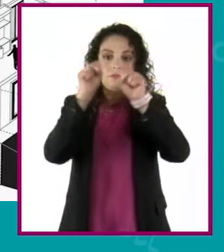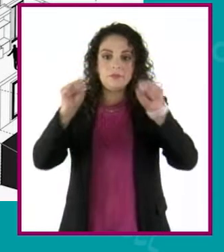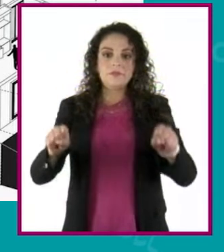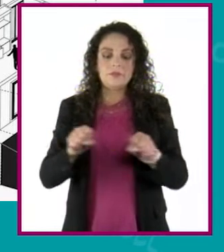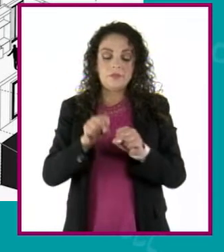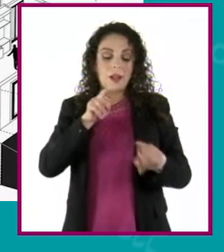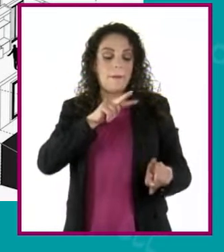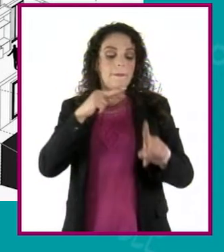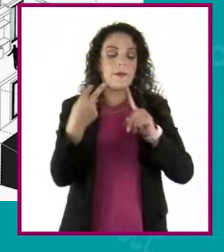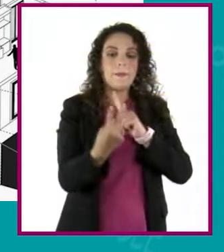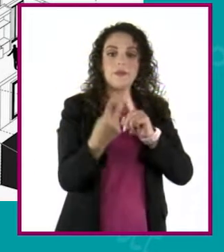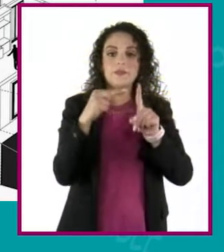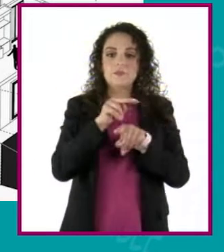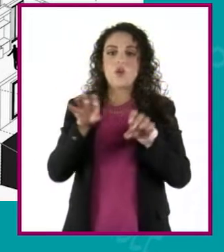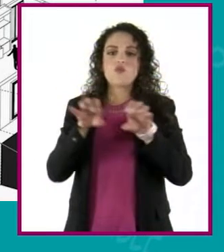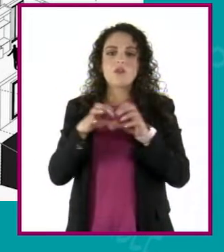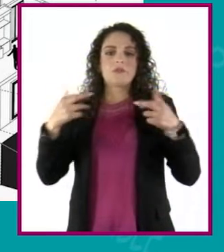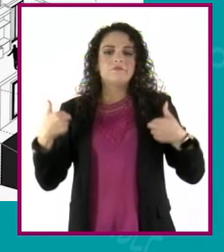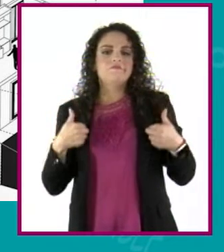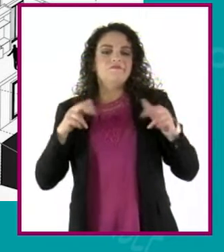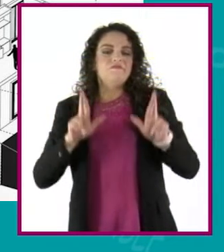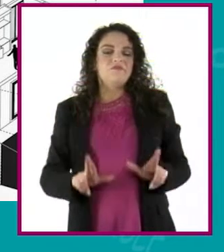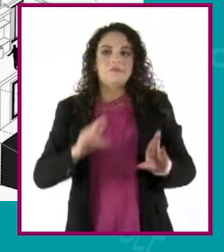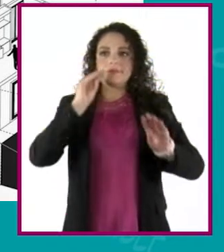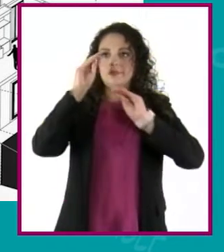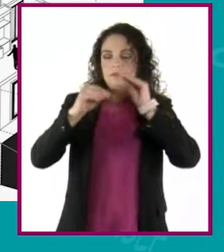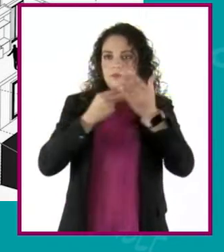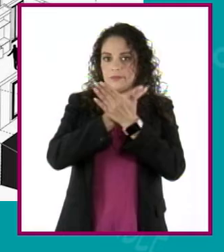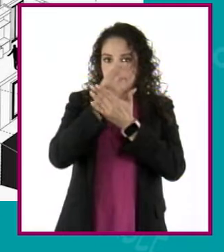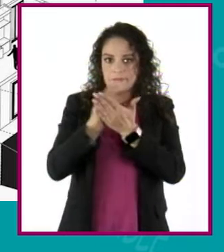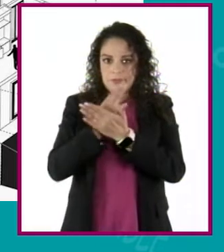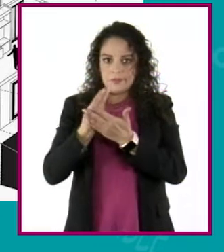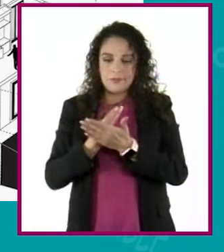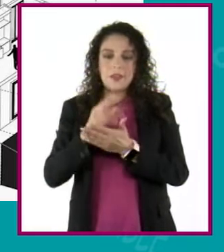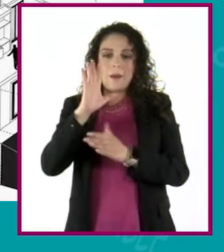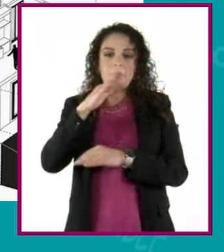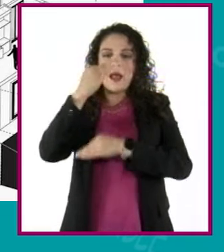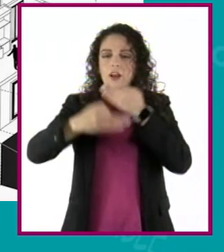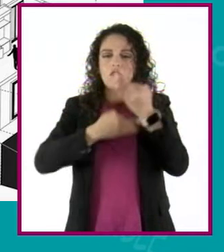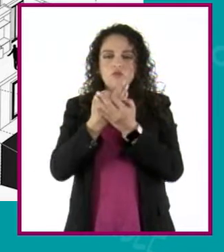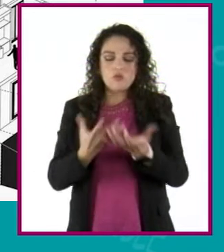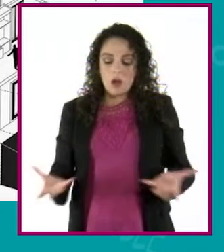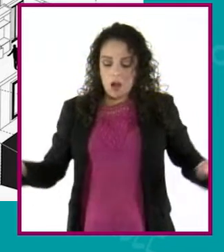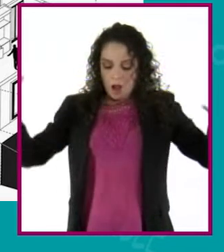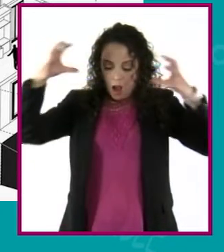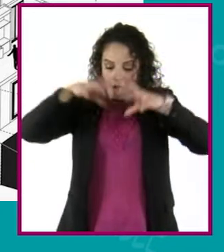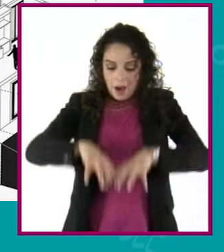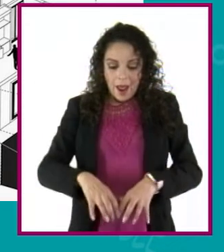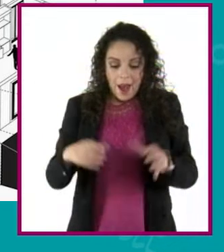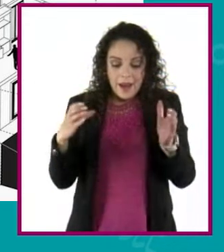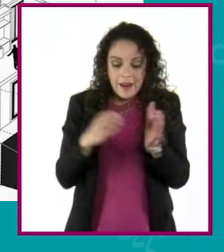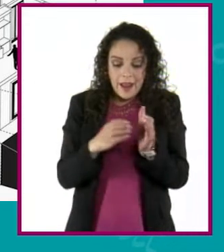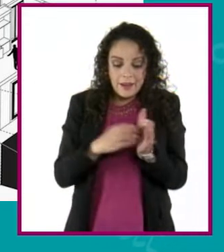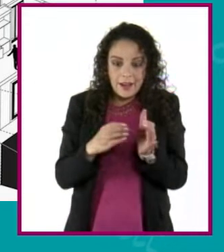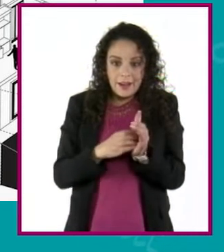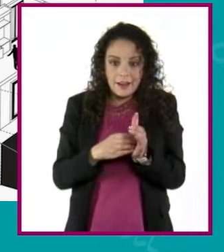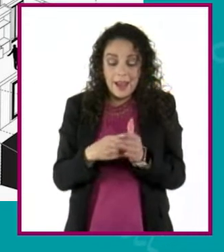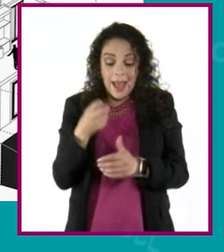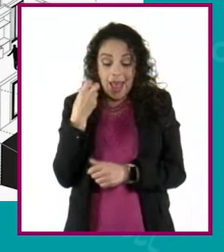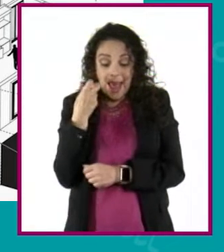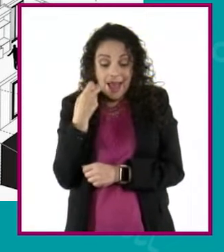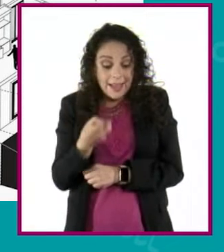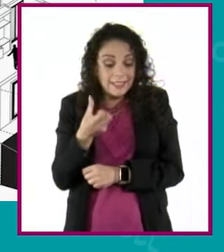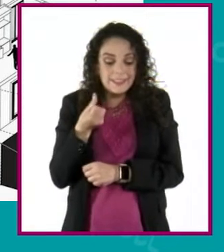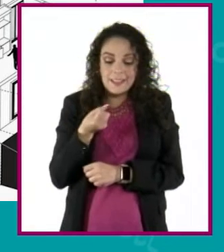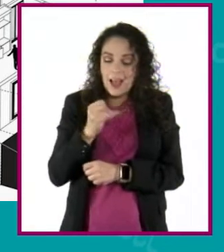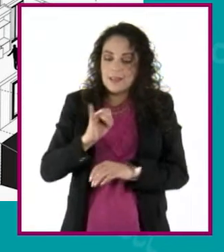y de representación. Si ves, es como si todo lo metiéramos en una cajita y lo tratáramos de ubicar dentro de esa cajita. Así es más o menos